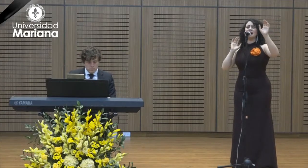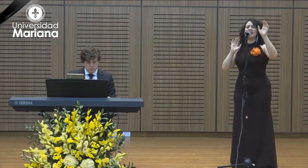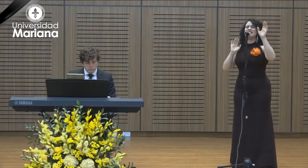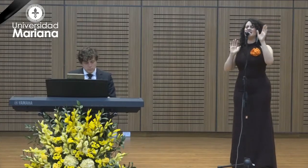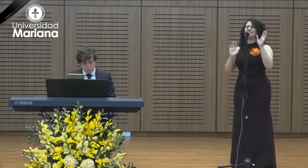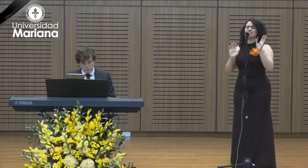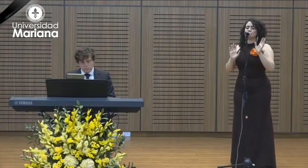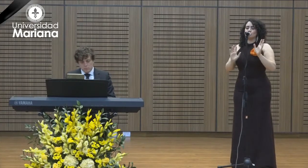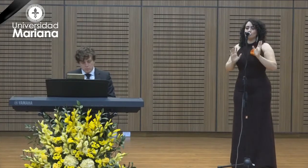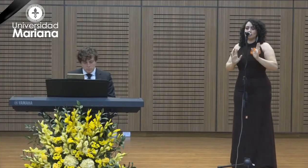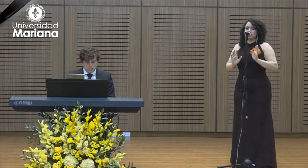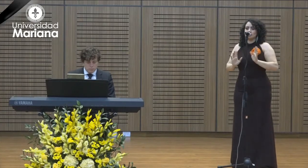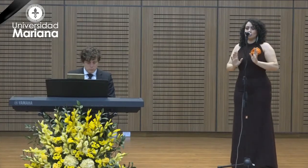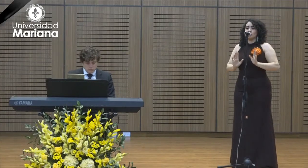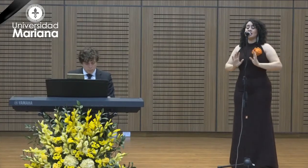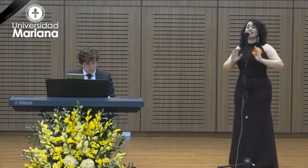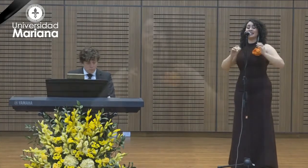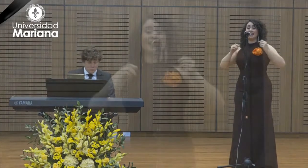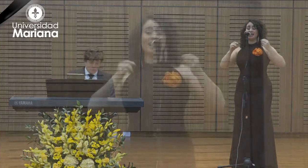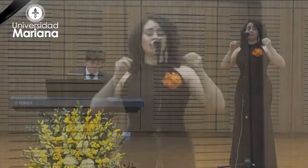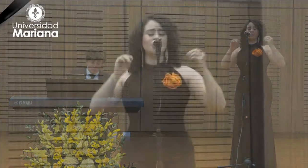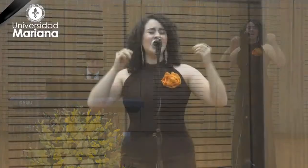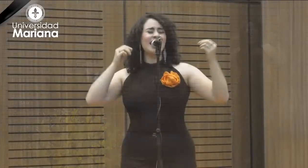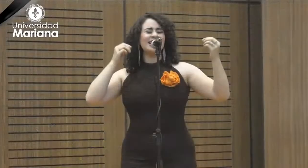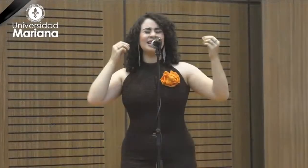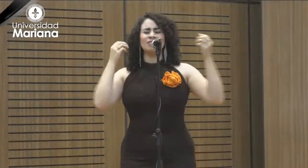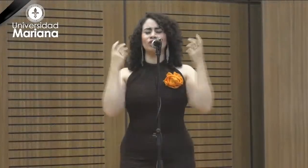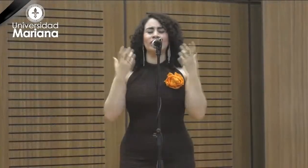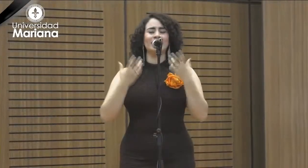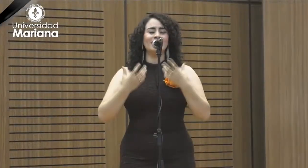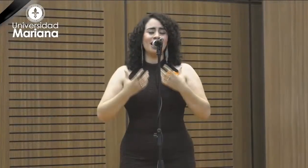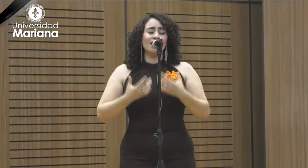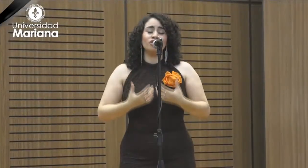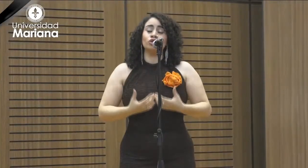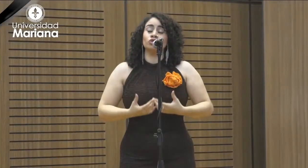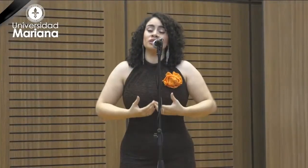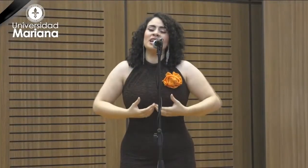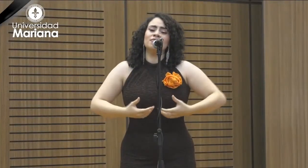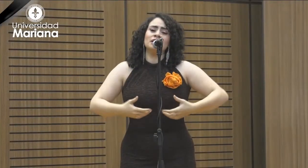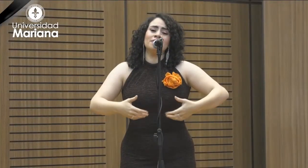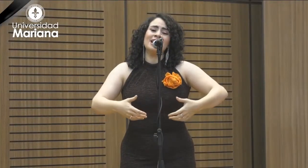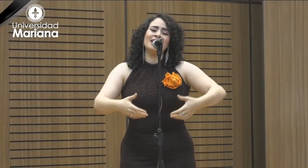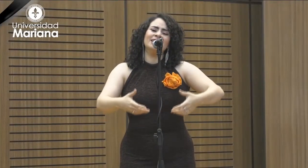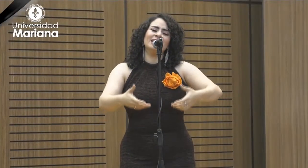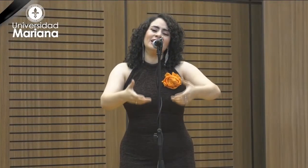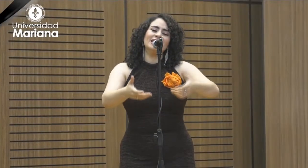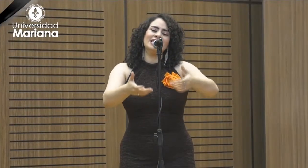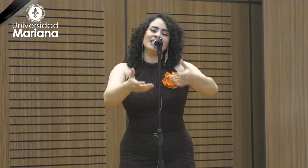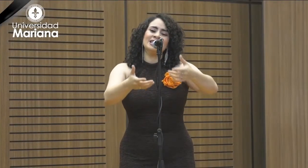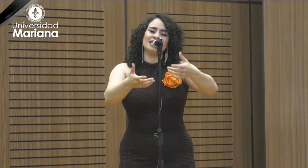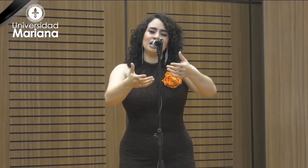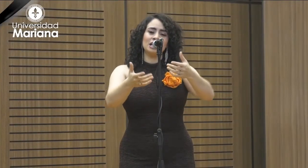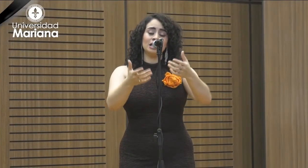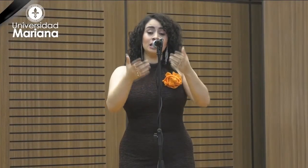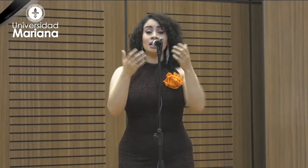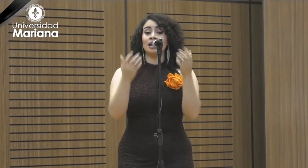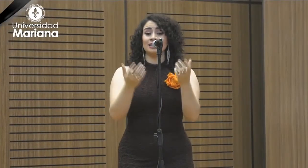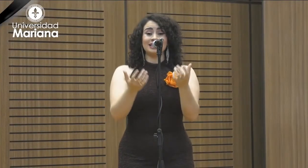tierra paisaje azul, Chambú, tierra bella y morena, donde vive el